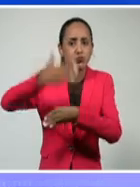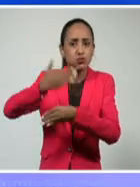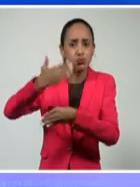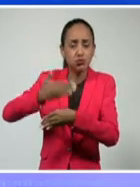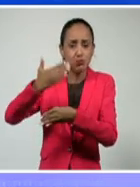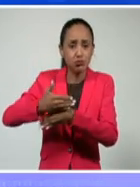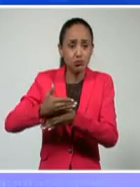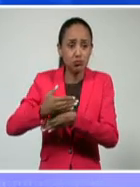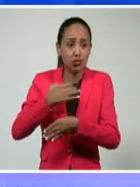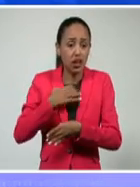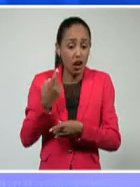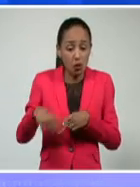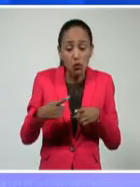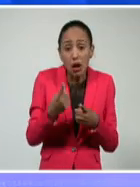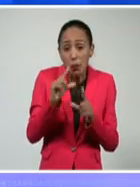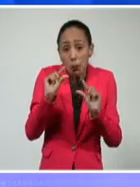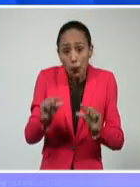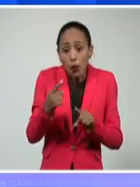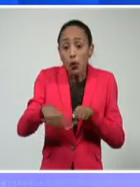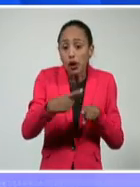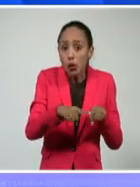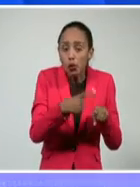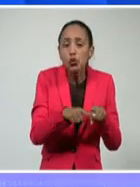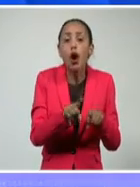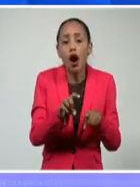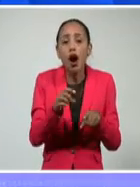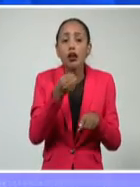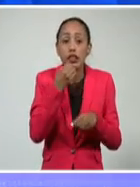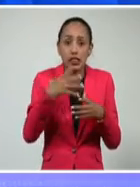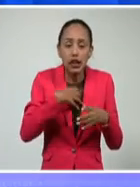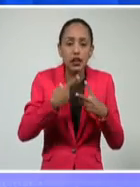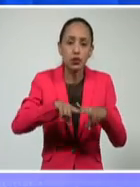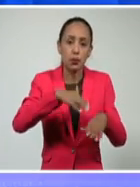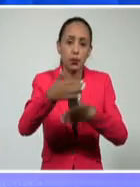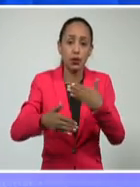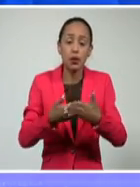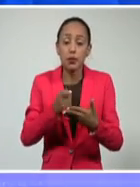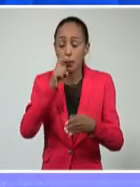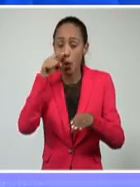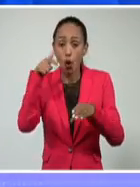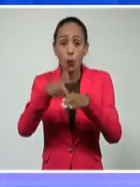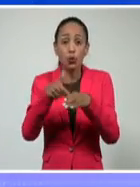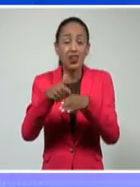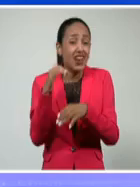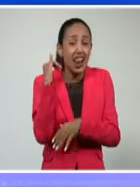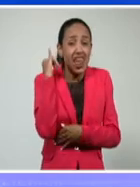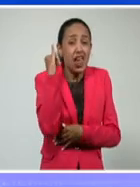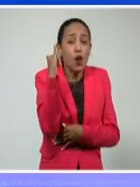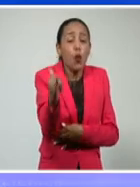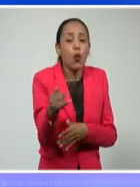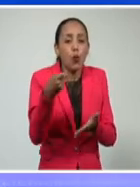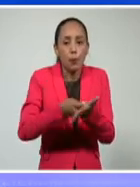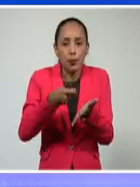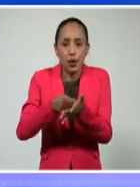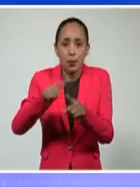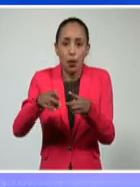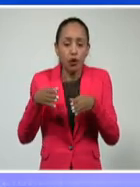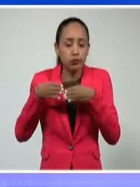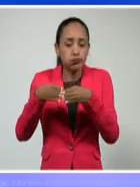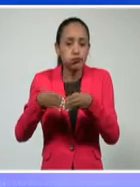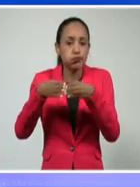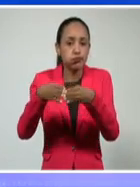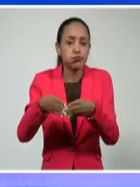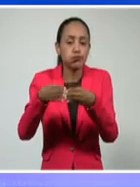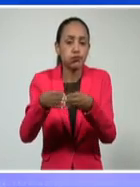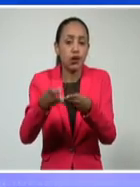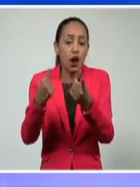imperialista. Un país que ha tenido que comprar combustible fuera de radares porque las navieras son perseguidas y sancionadas por